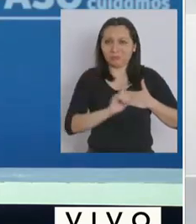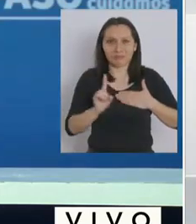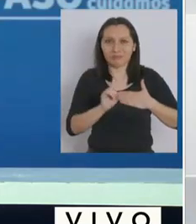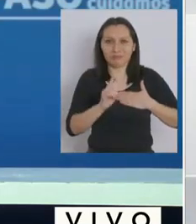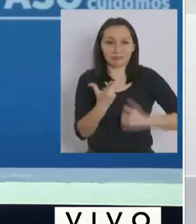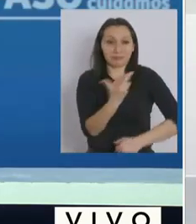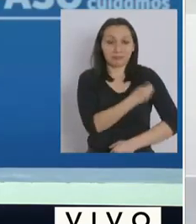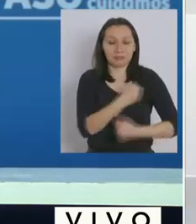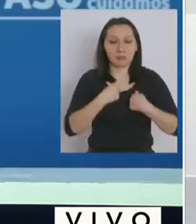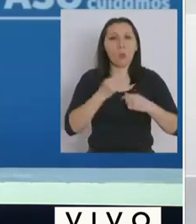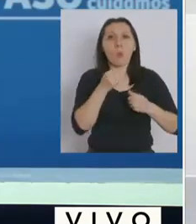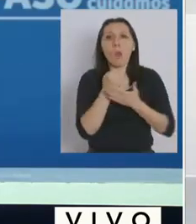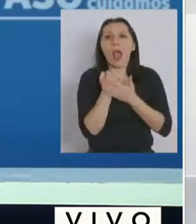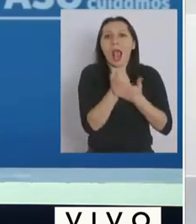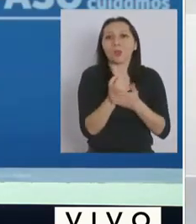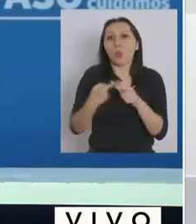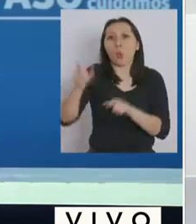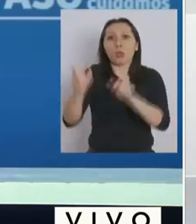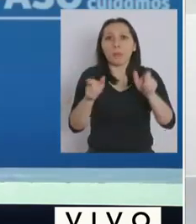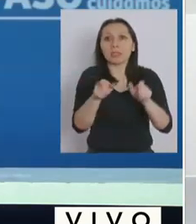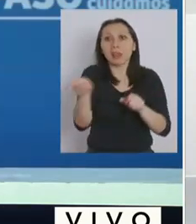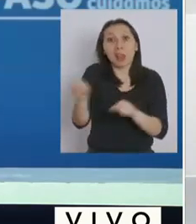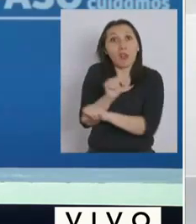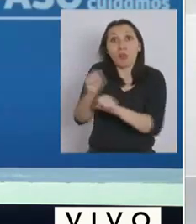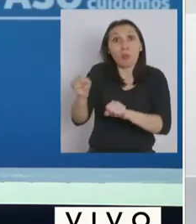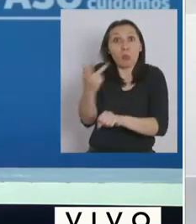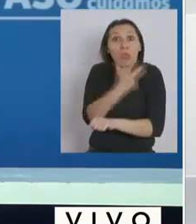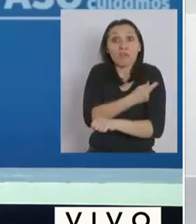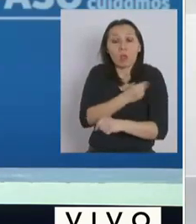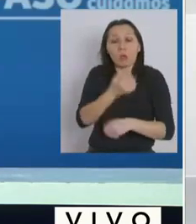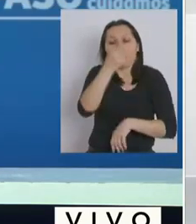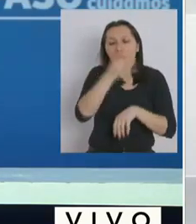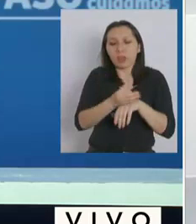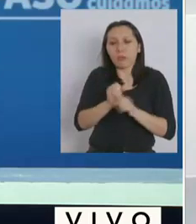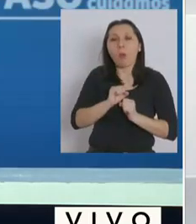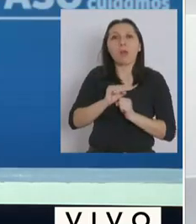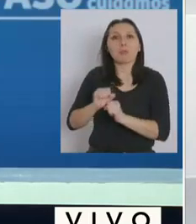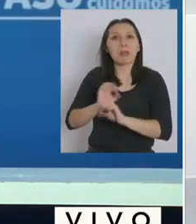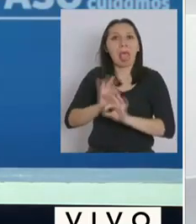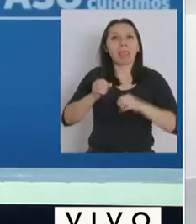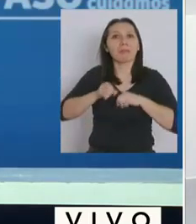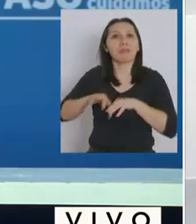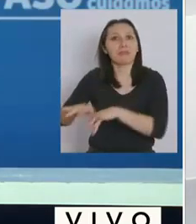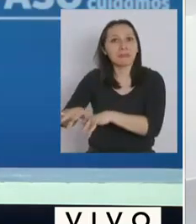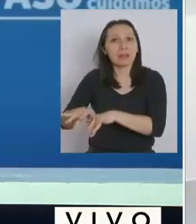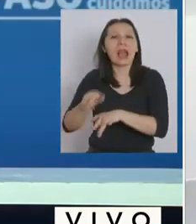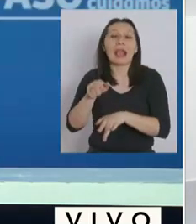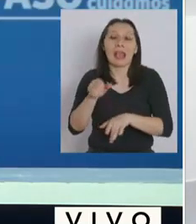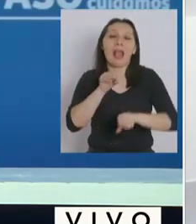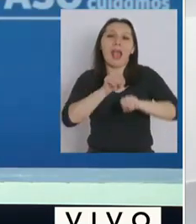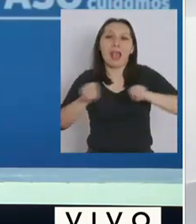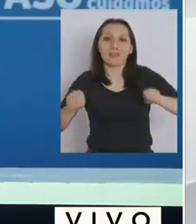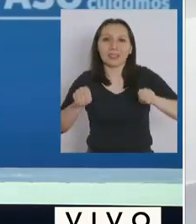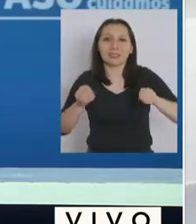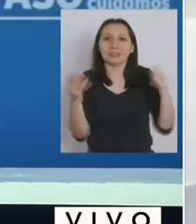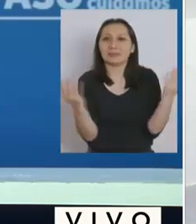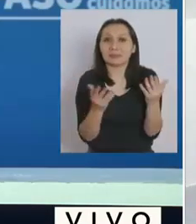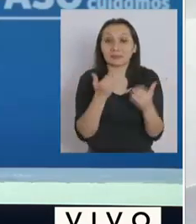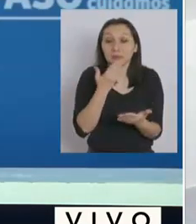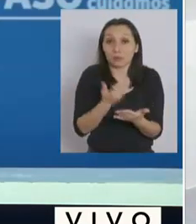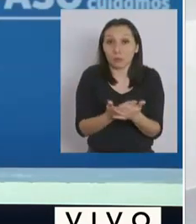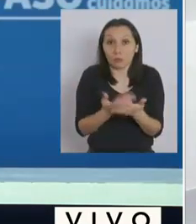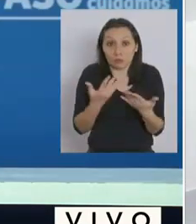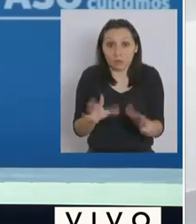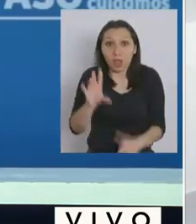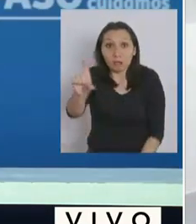estoy protegiendo a otros que a veces no pueden vacunarse producto de enfermedades. Por lo tanto, hacemos un llamado a que cuando tengamos